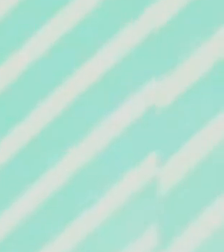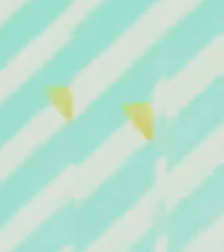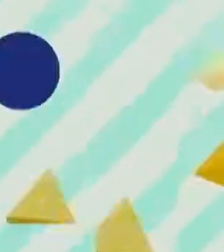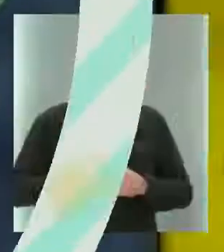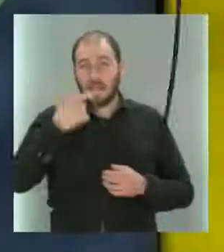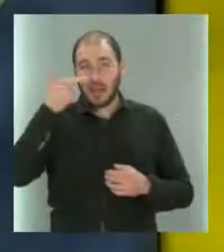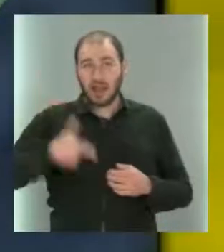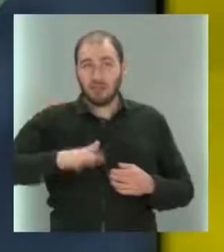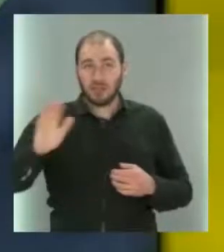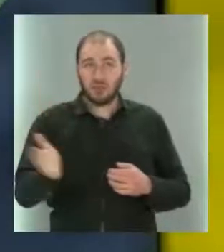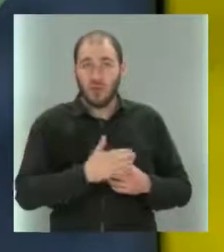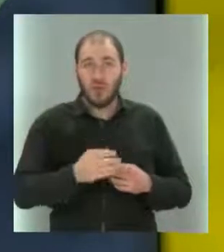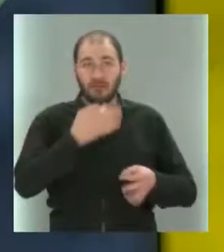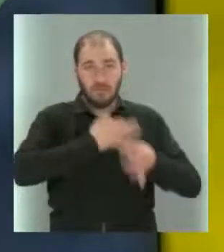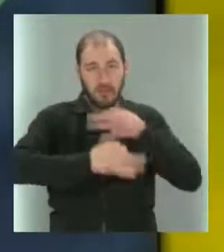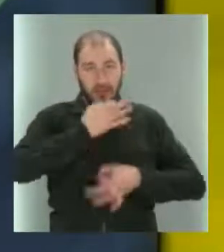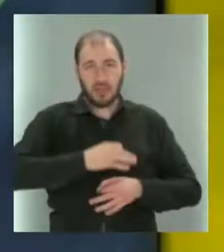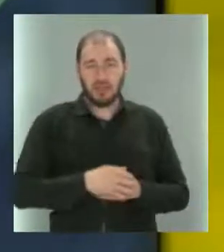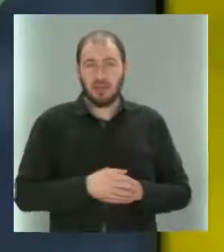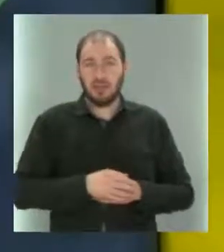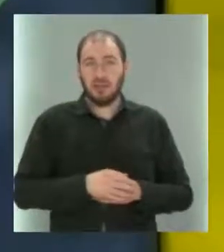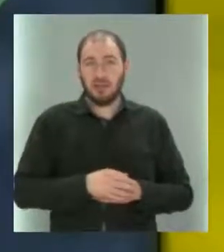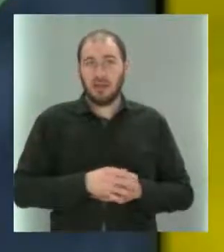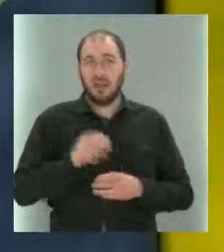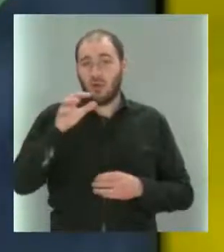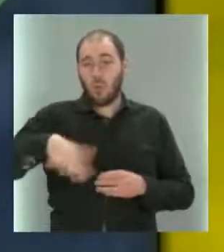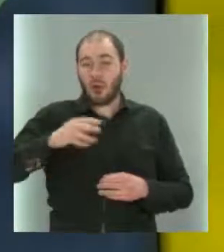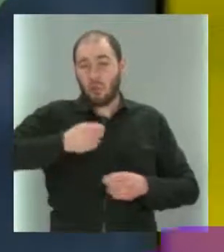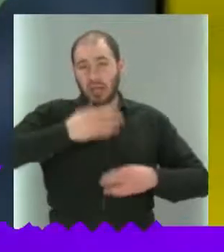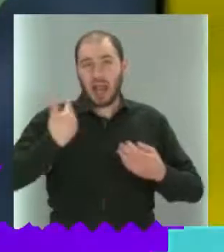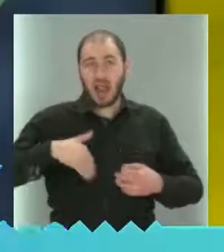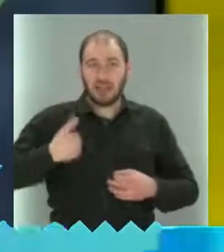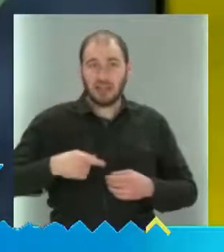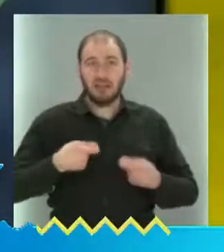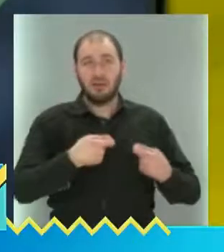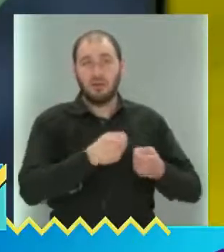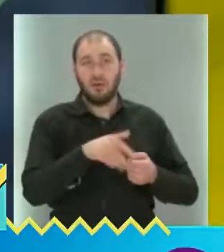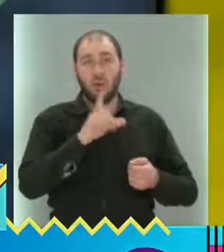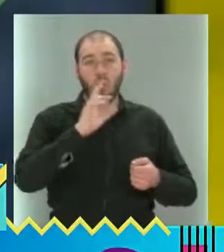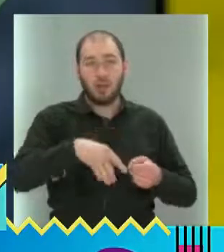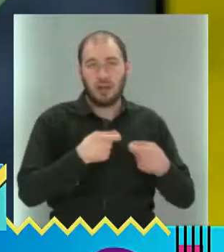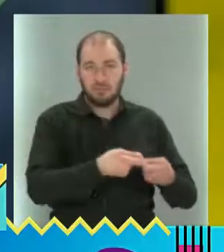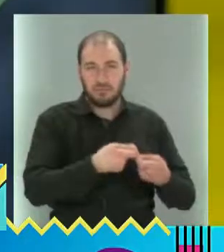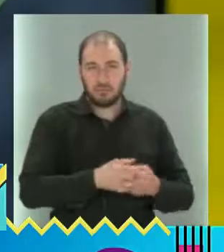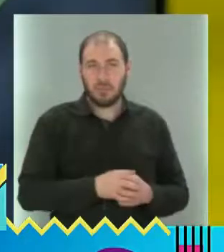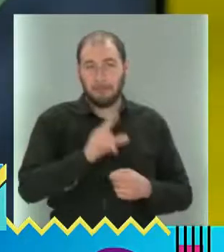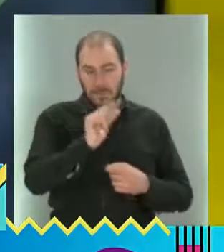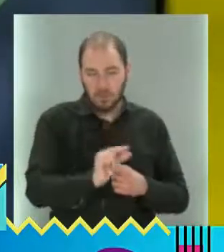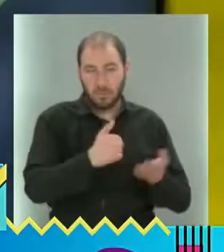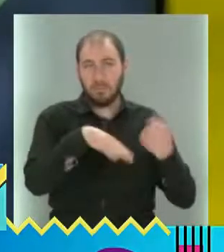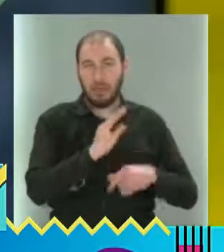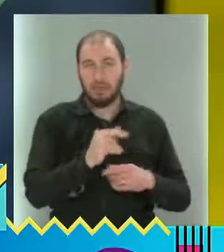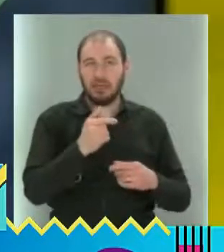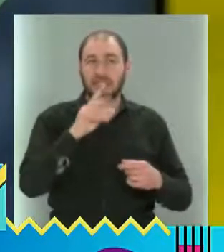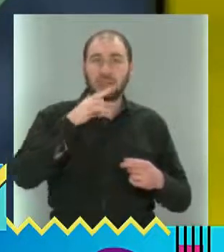las naftas vendidas en cualquier lugar de la Argentina abastecido desde Luján de Cuyo. El menor. Bien. El menor